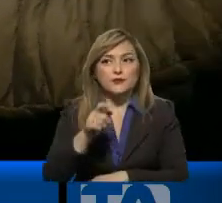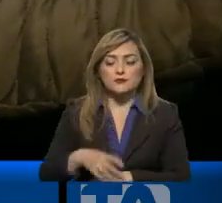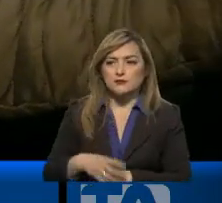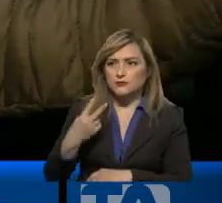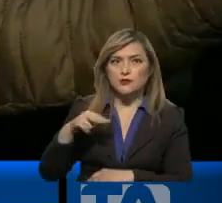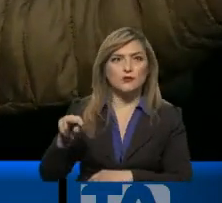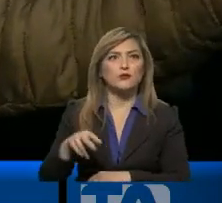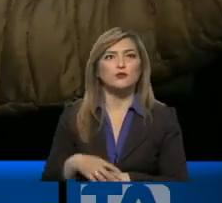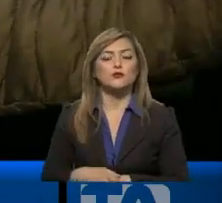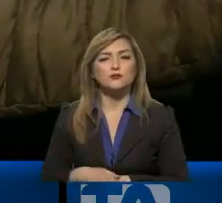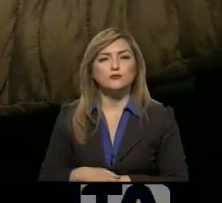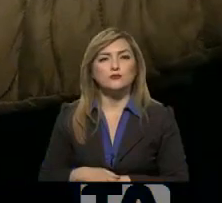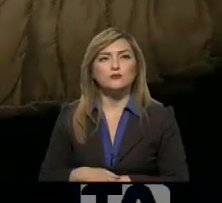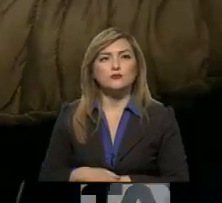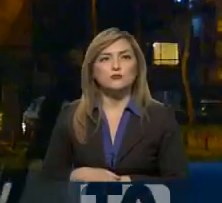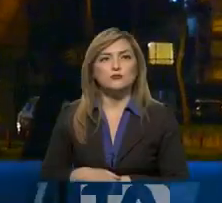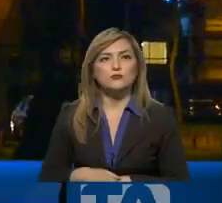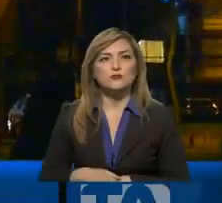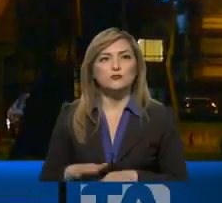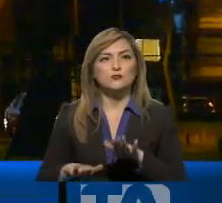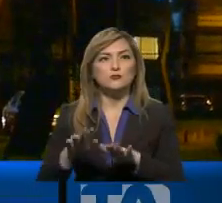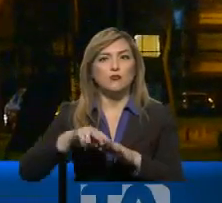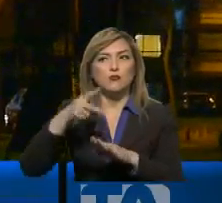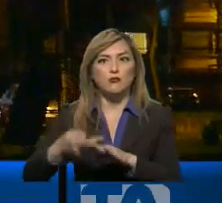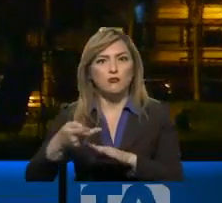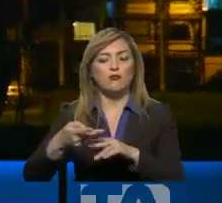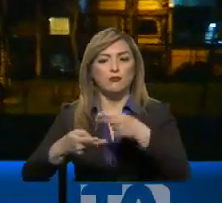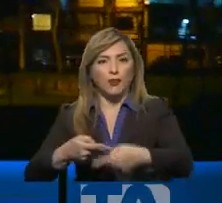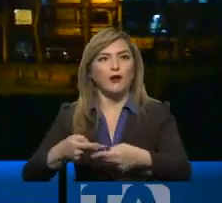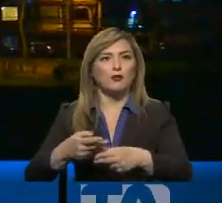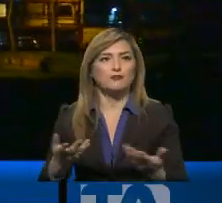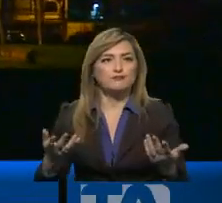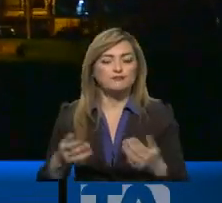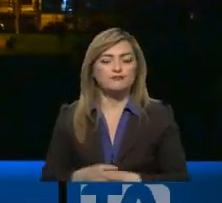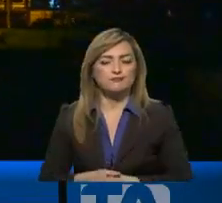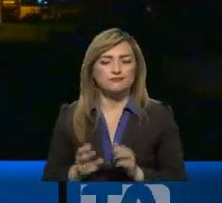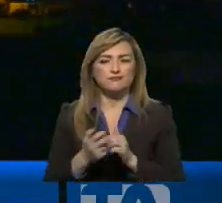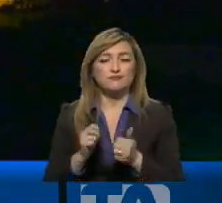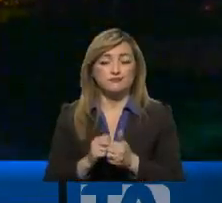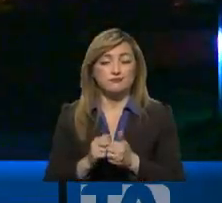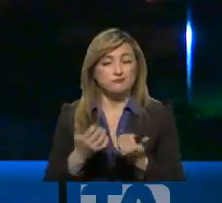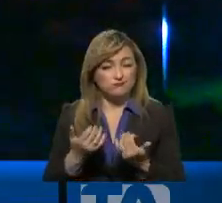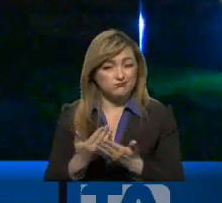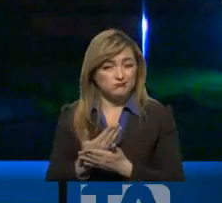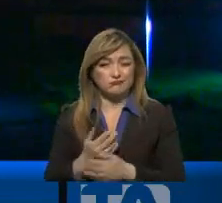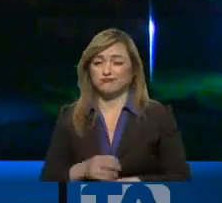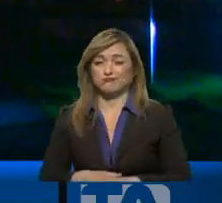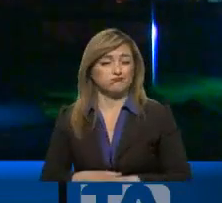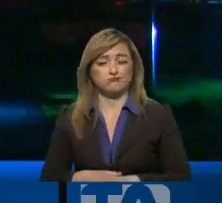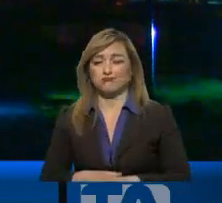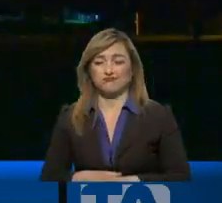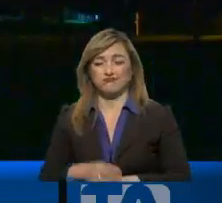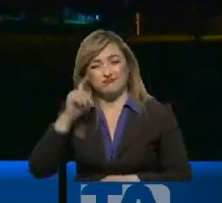sabrán constatar, la gente pasa cayéndose. Y aunque este problema no es nuevo, luego del confinamiento la